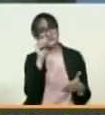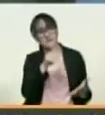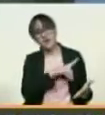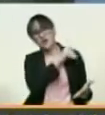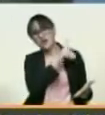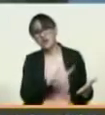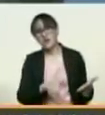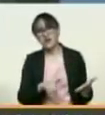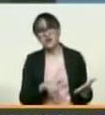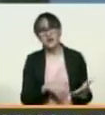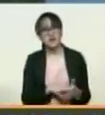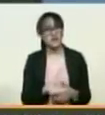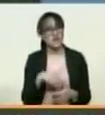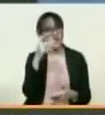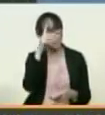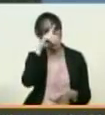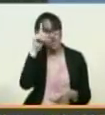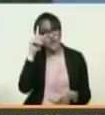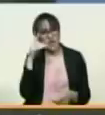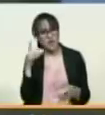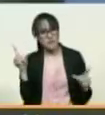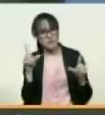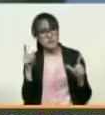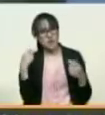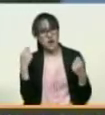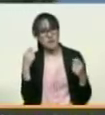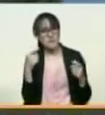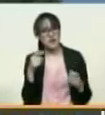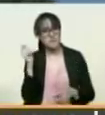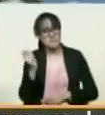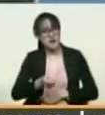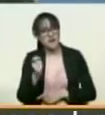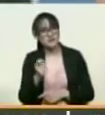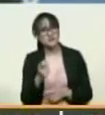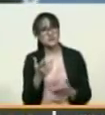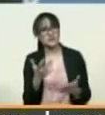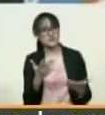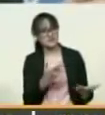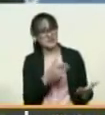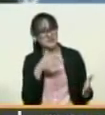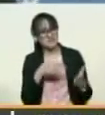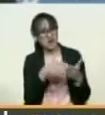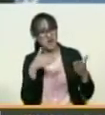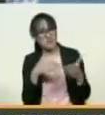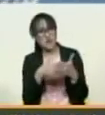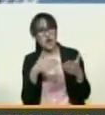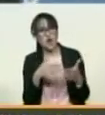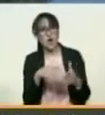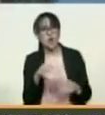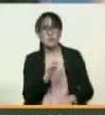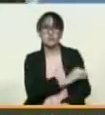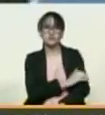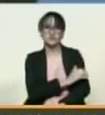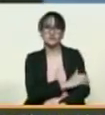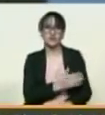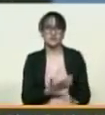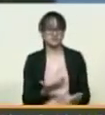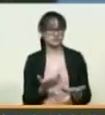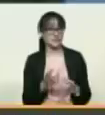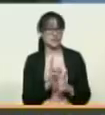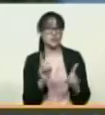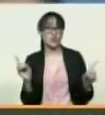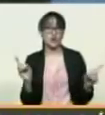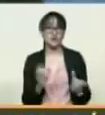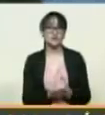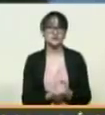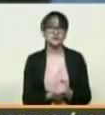porque Diosdado Cabello tiene un programa de televisión que se llama Con el Mazo Dando, a través del cual ataca a la oposición. Bueno, y en una democracia,